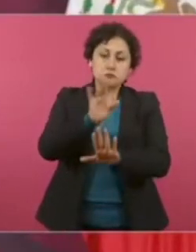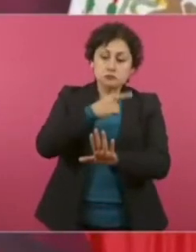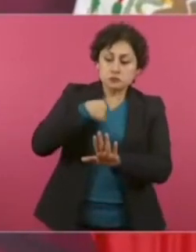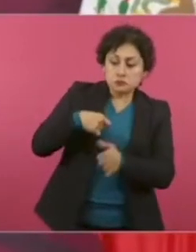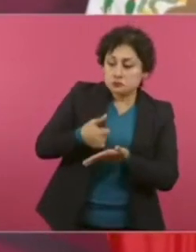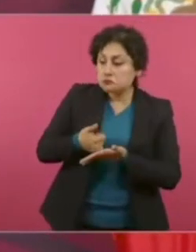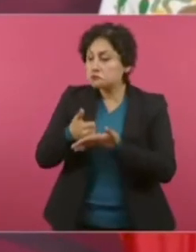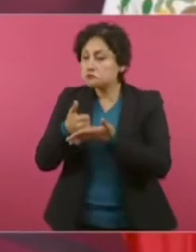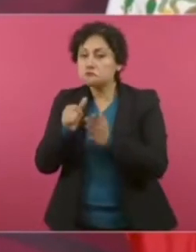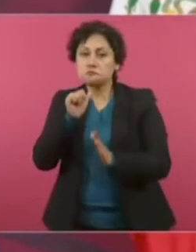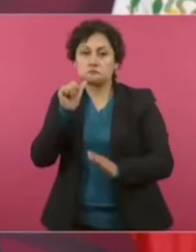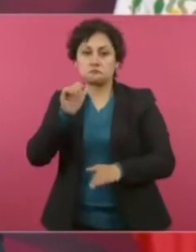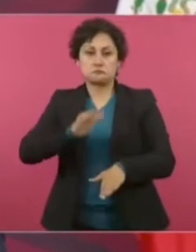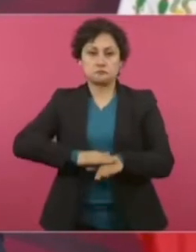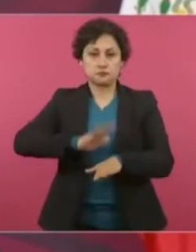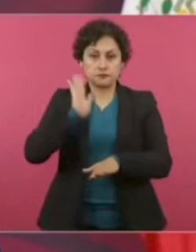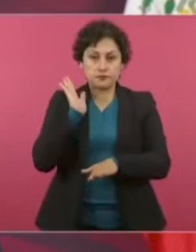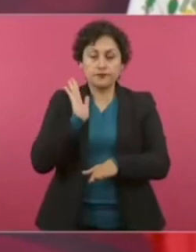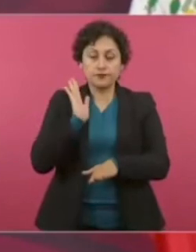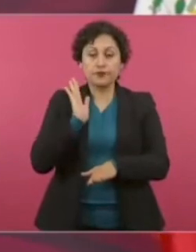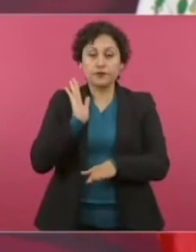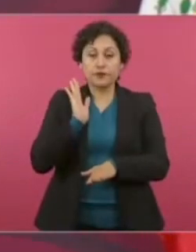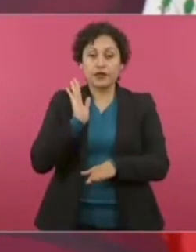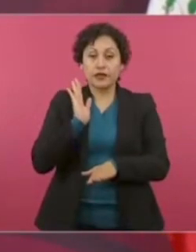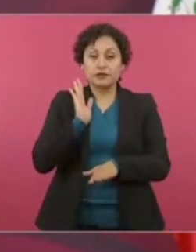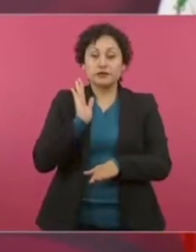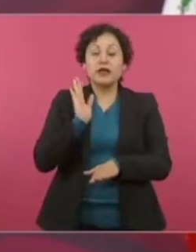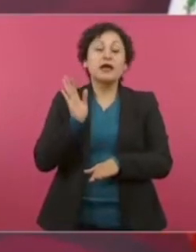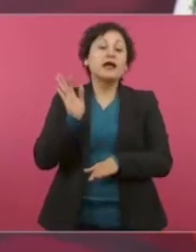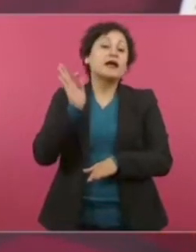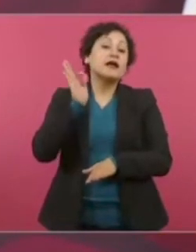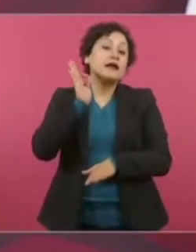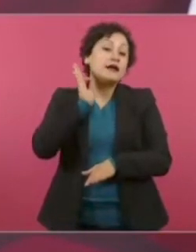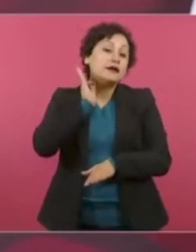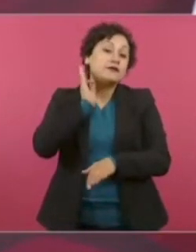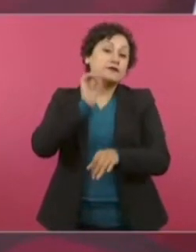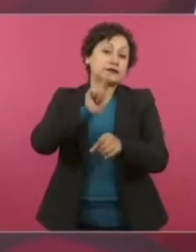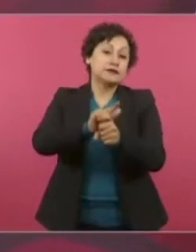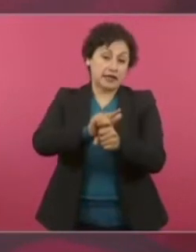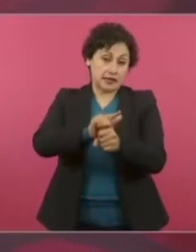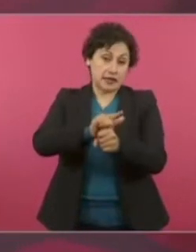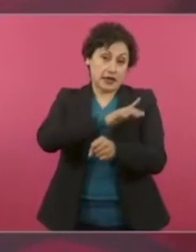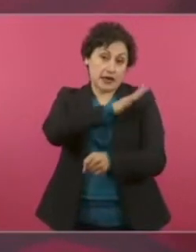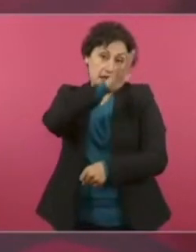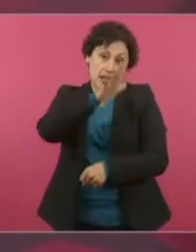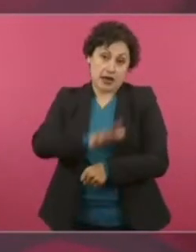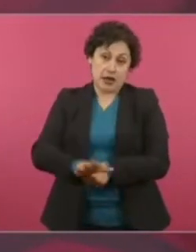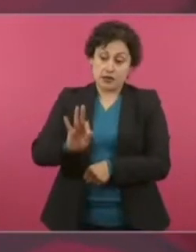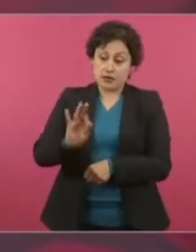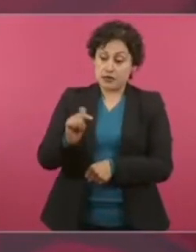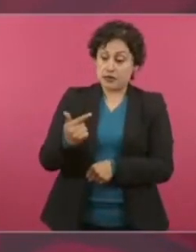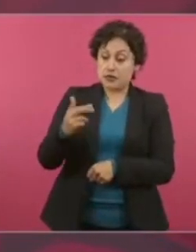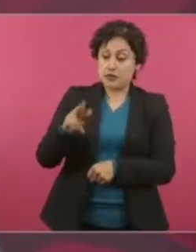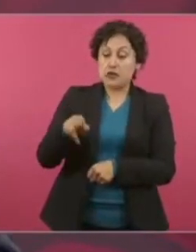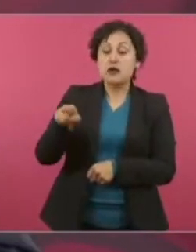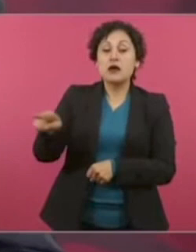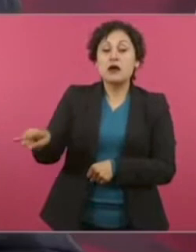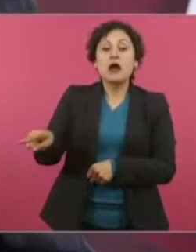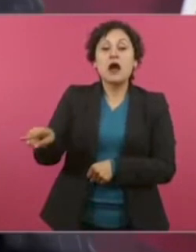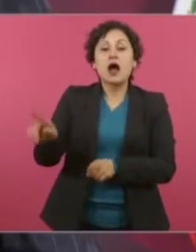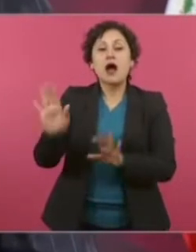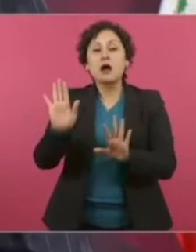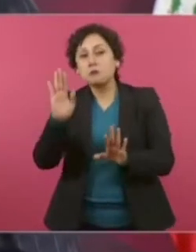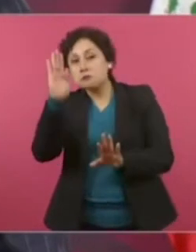la Fiscalía General va a decidir si atrae el caso como lo está